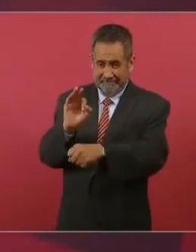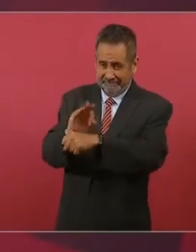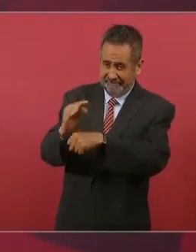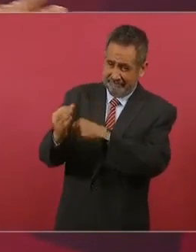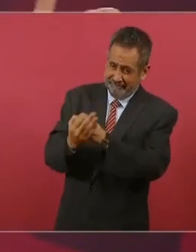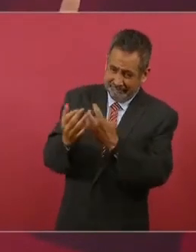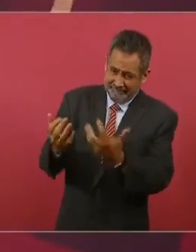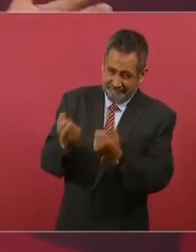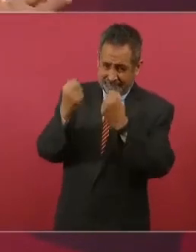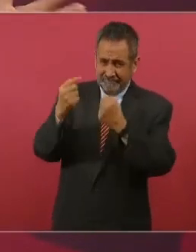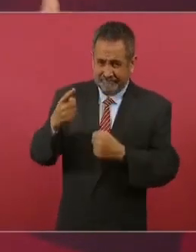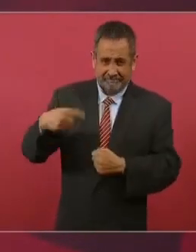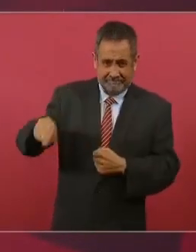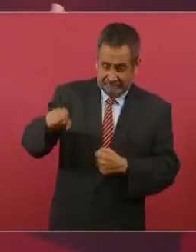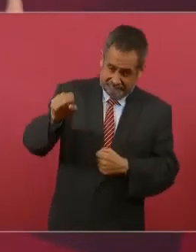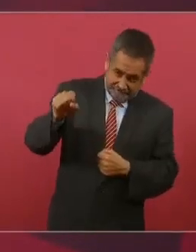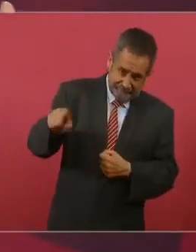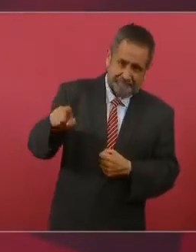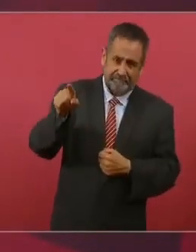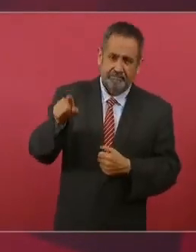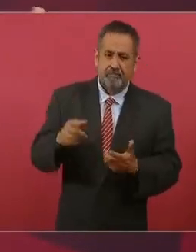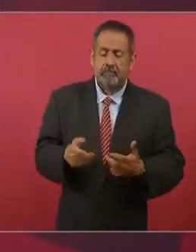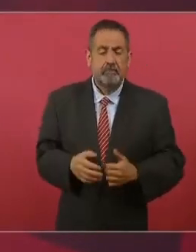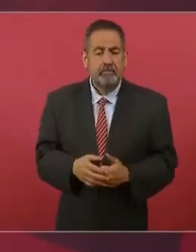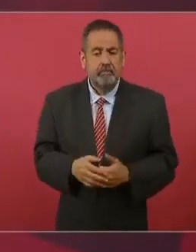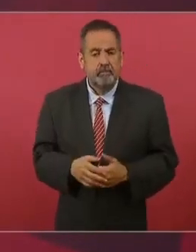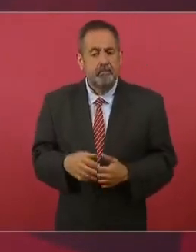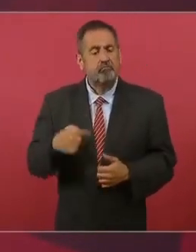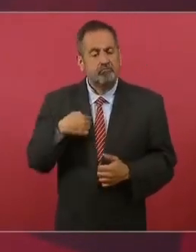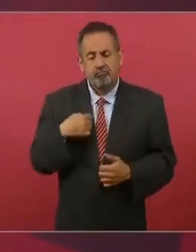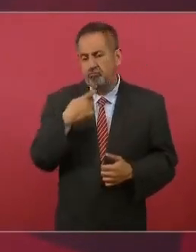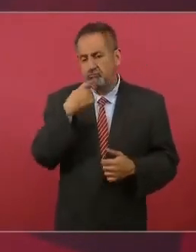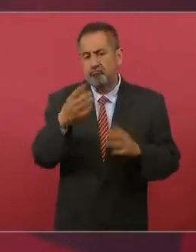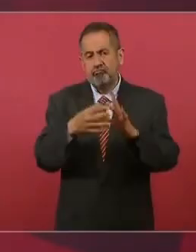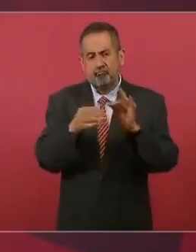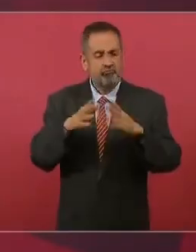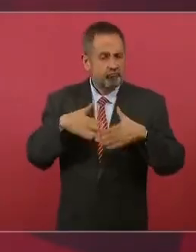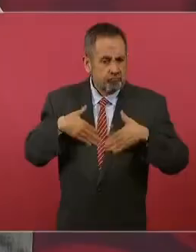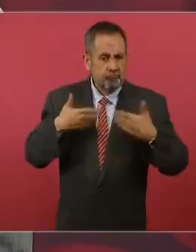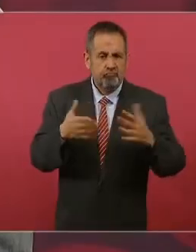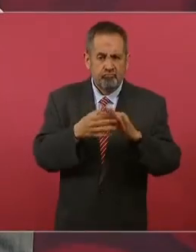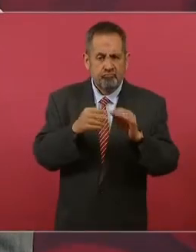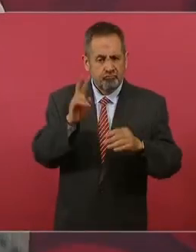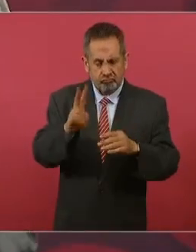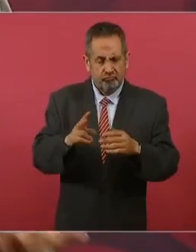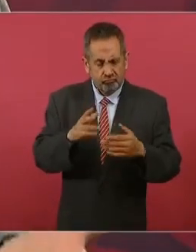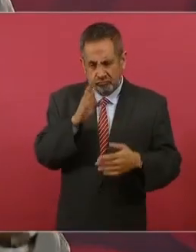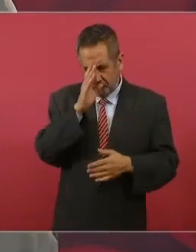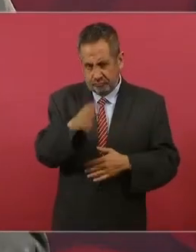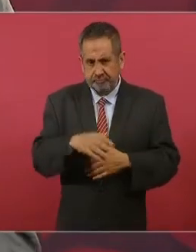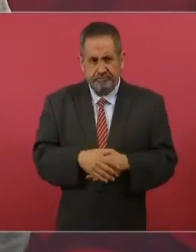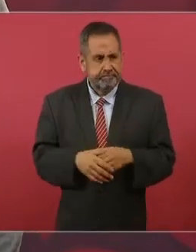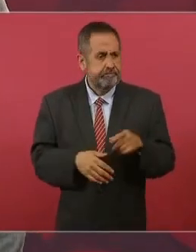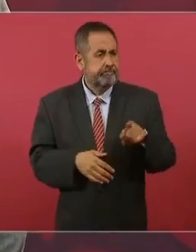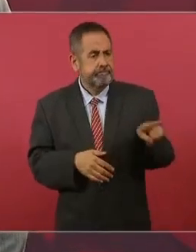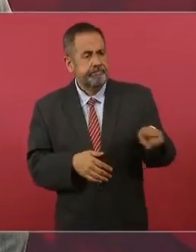Pero yo se los planteo así, de manera franca, sincera, ellos lo